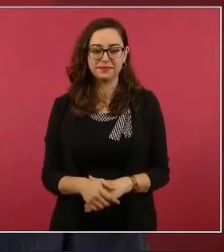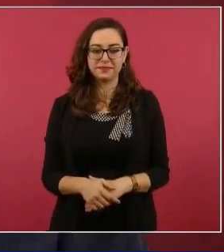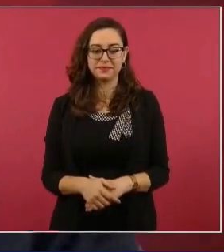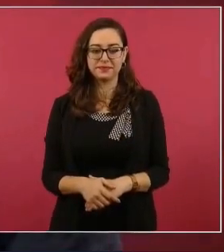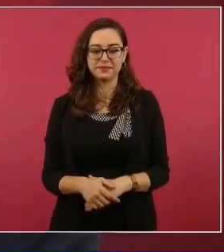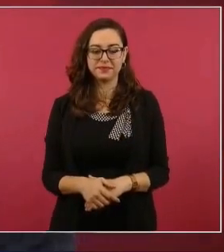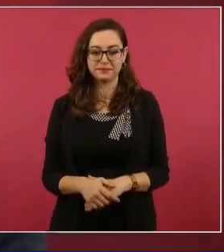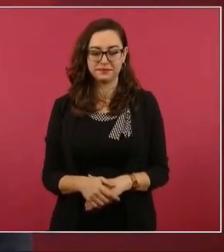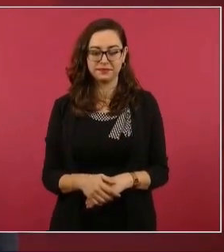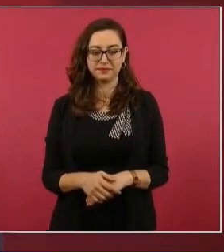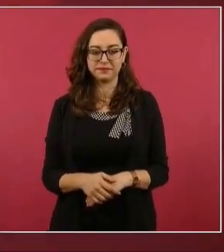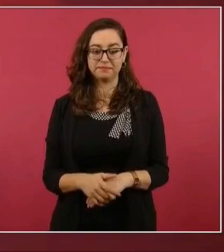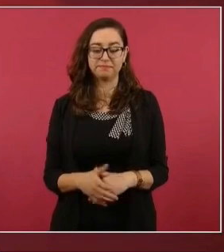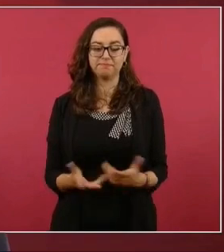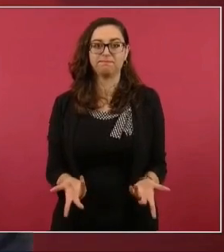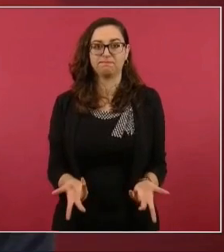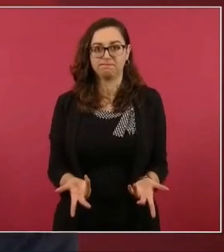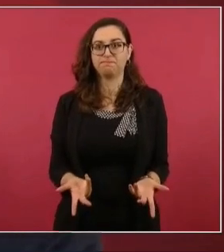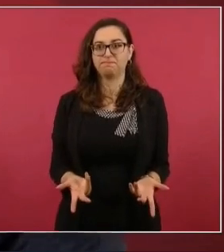Entonces,